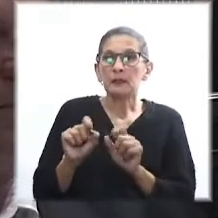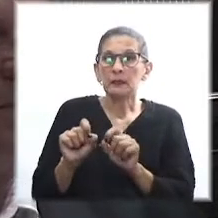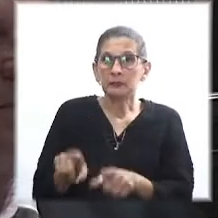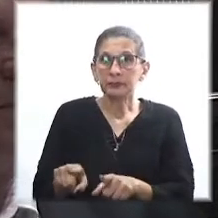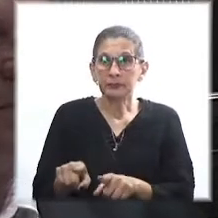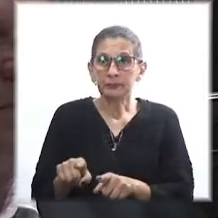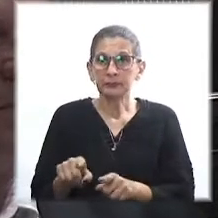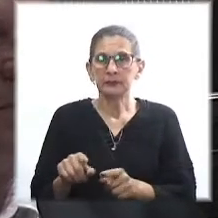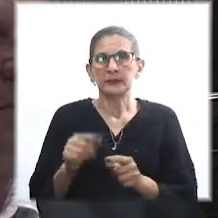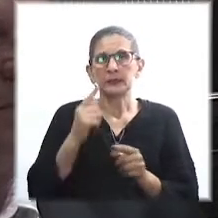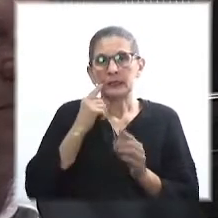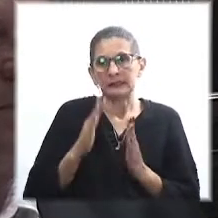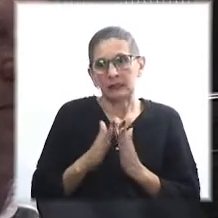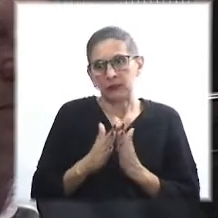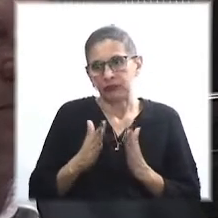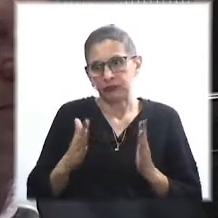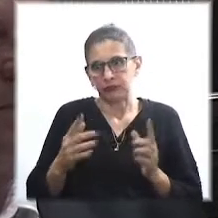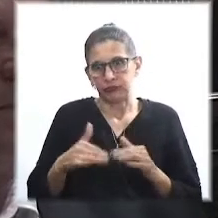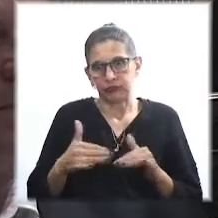que se prolonga,